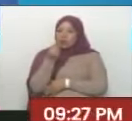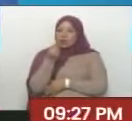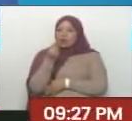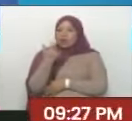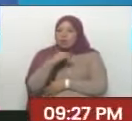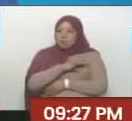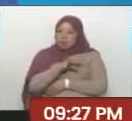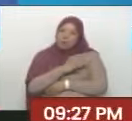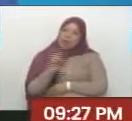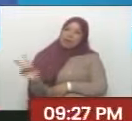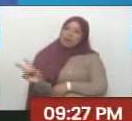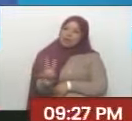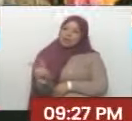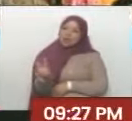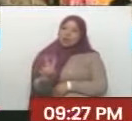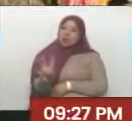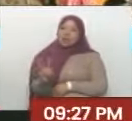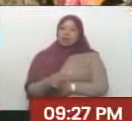es